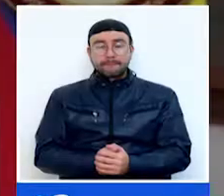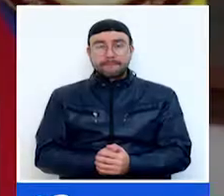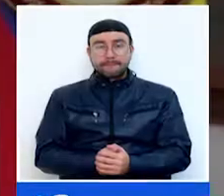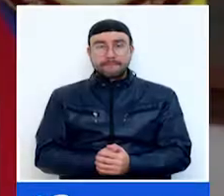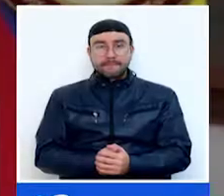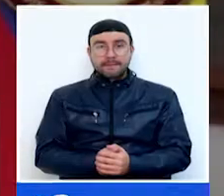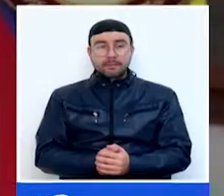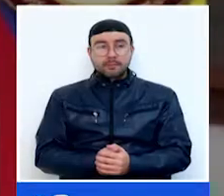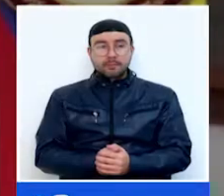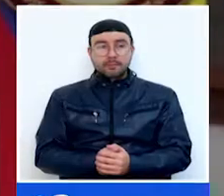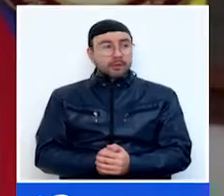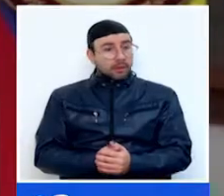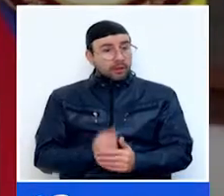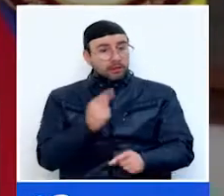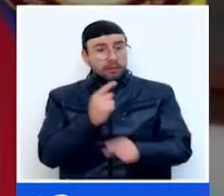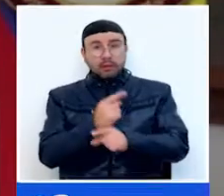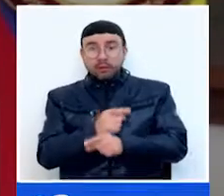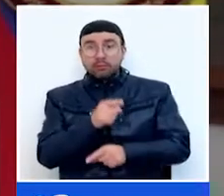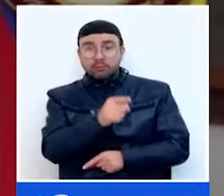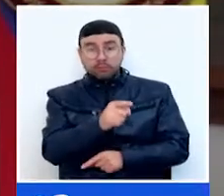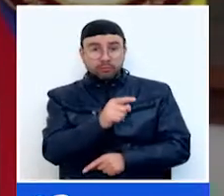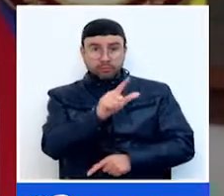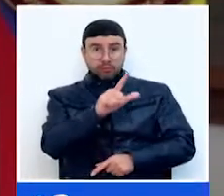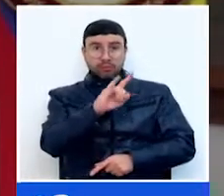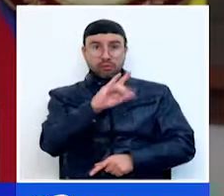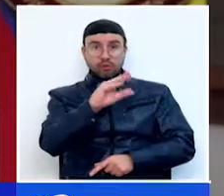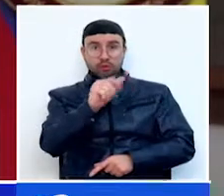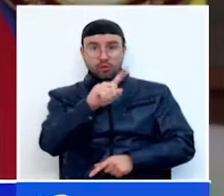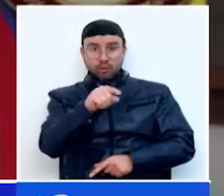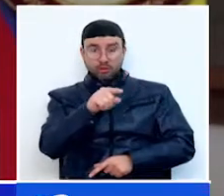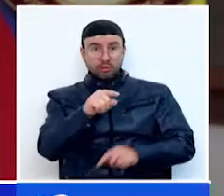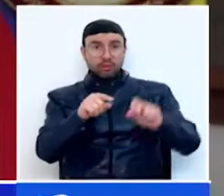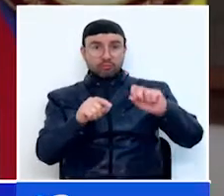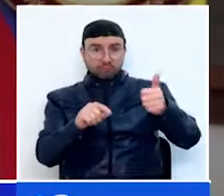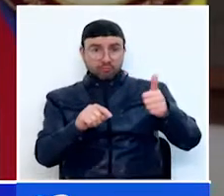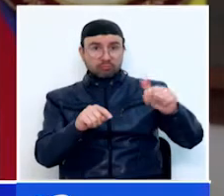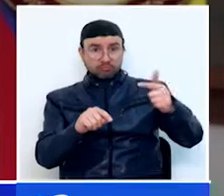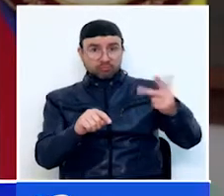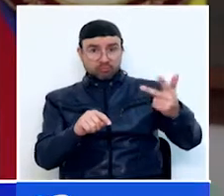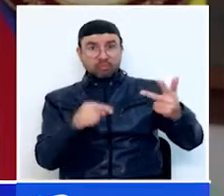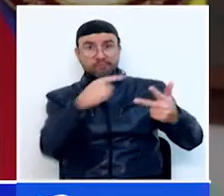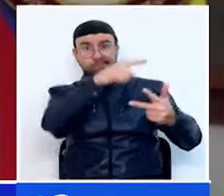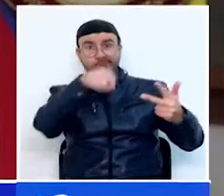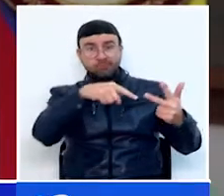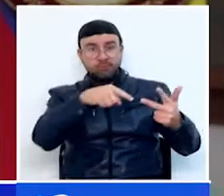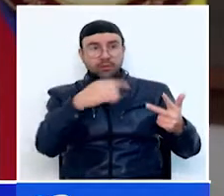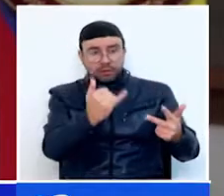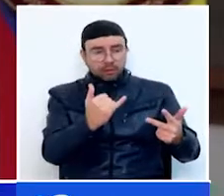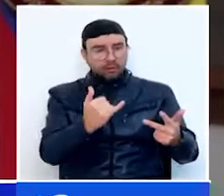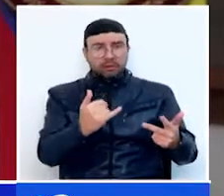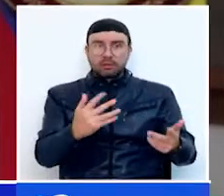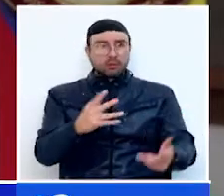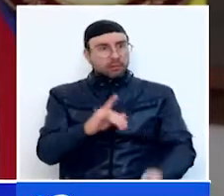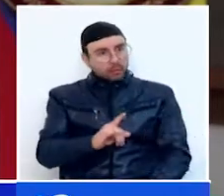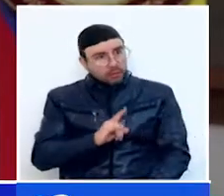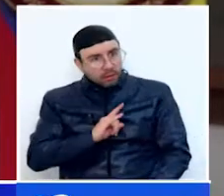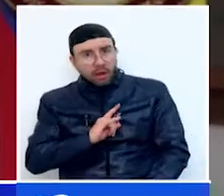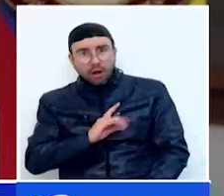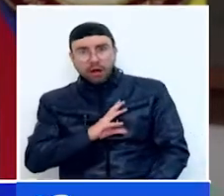Lo que les pasó no solamente a Lucas Villa, sino a otros jóvenes, nos tiene inmensamente